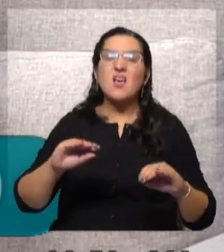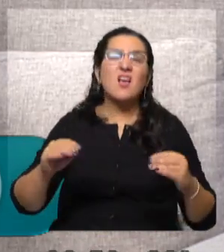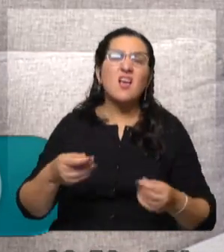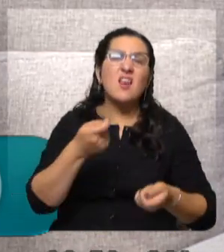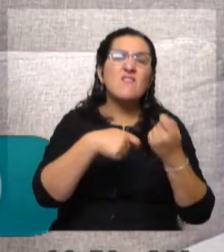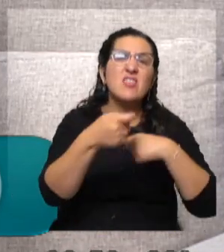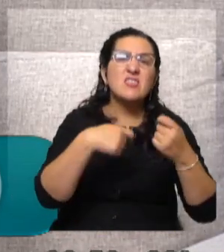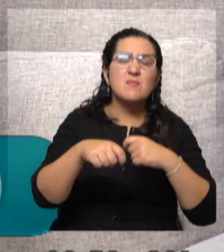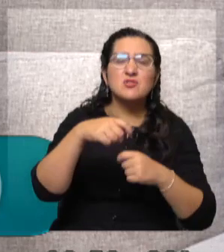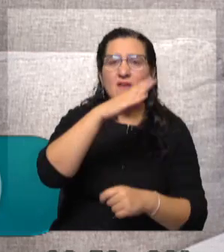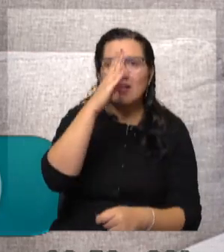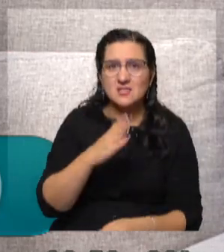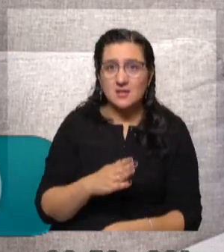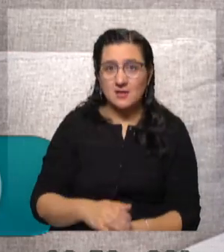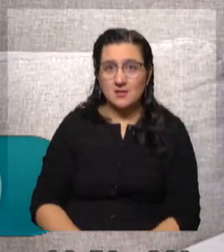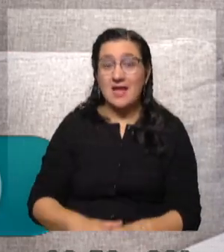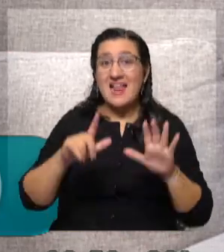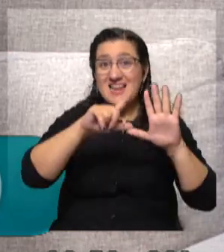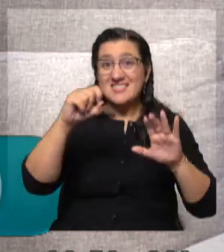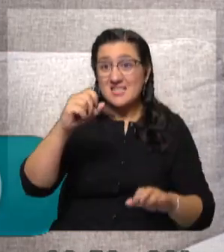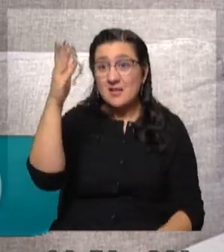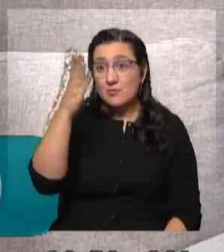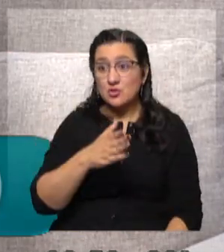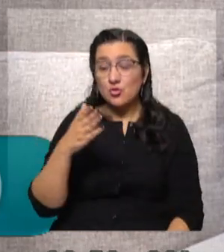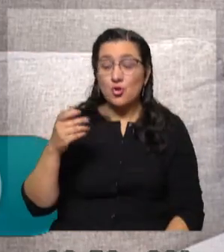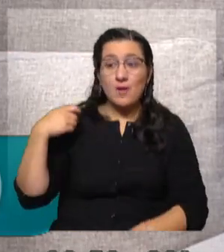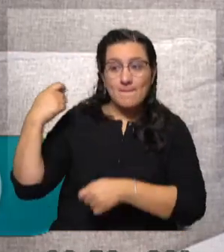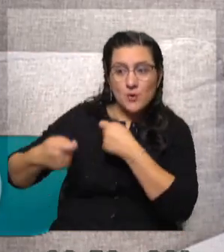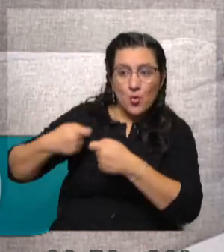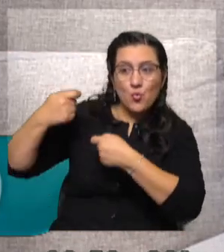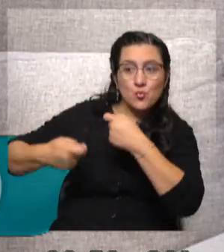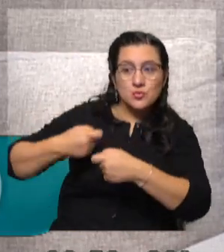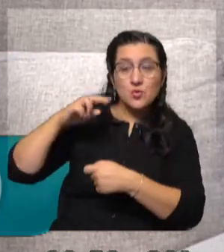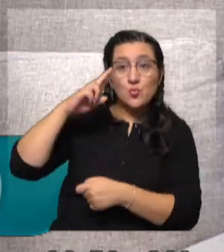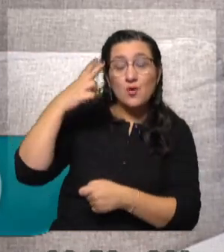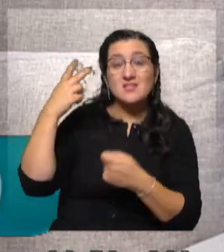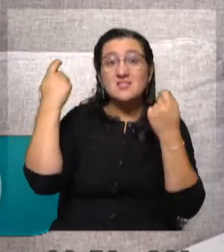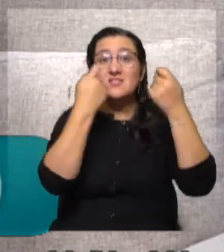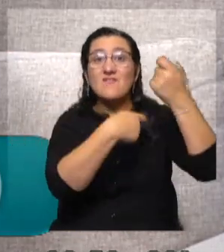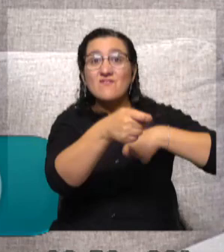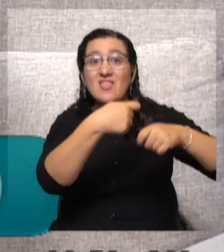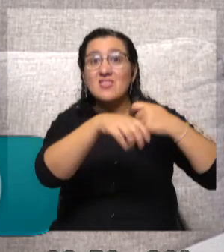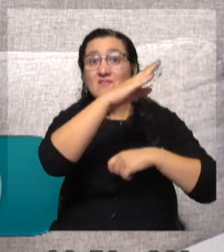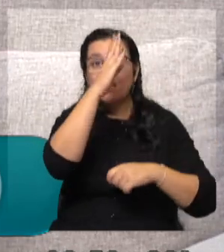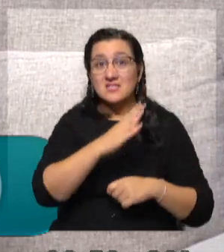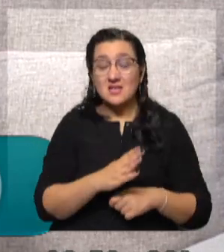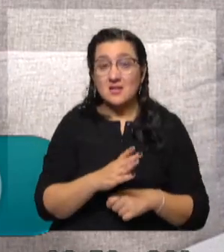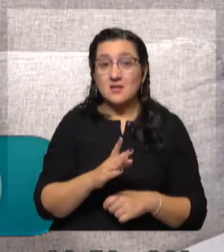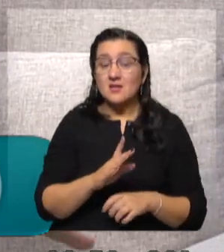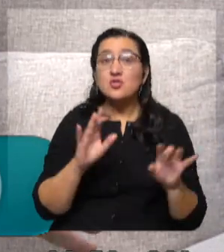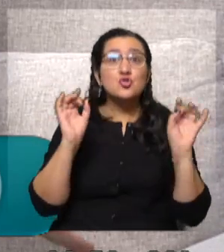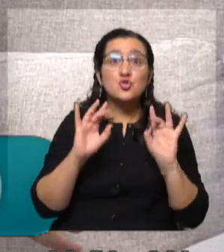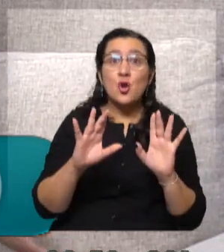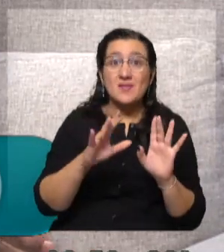y nosotros el 70 por de lo que se produce de parte Industrial en Uruguay va hacia Brasil y esto no se lo vendemos a más nadie un